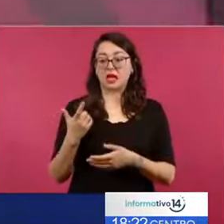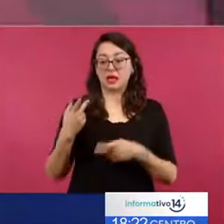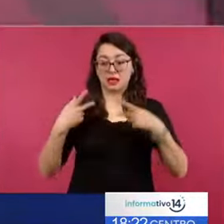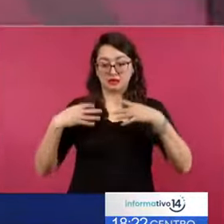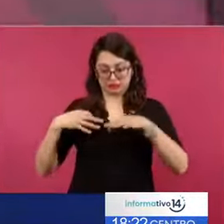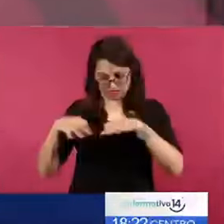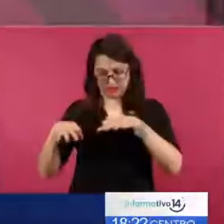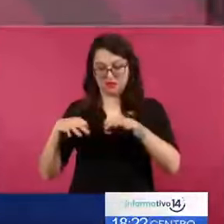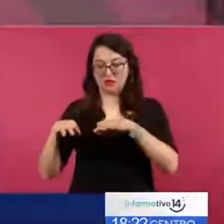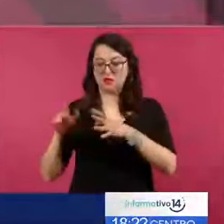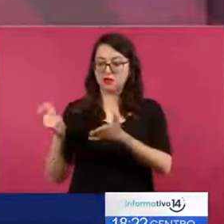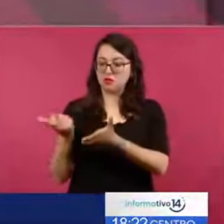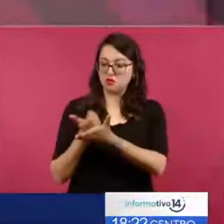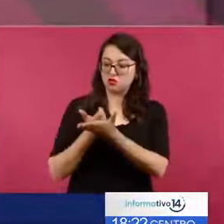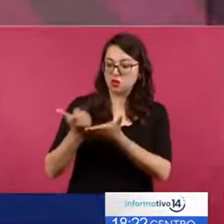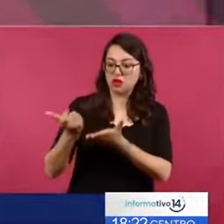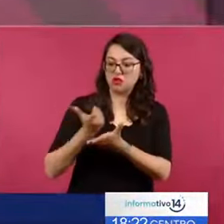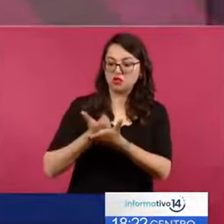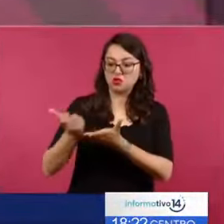5 veces